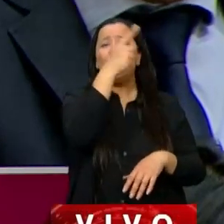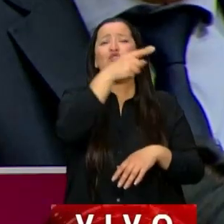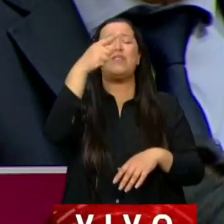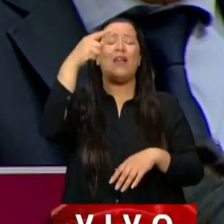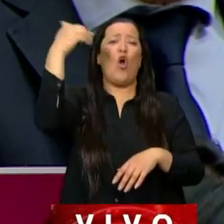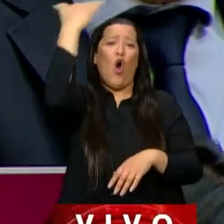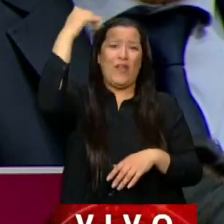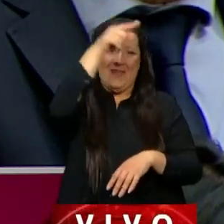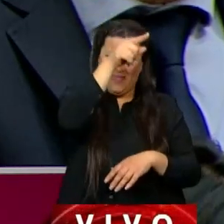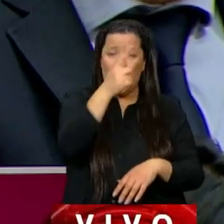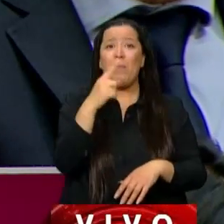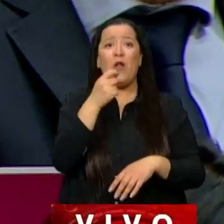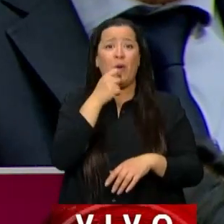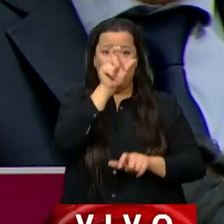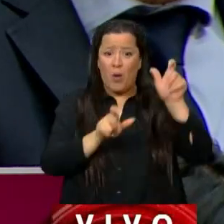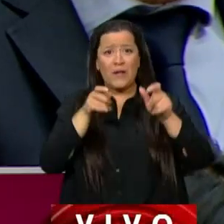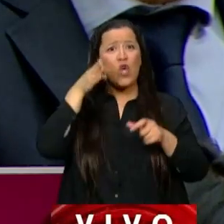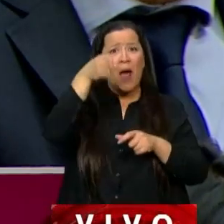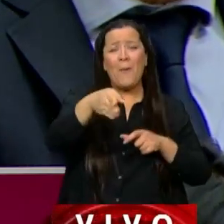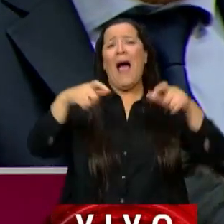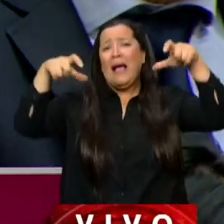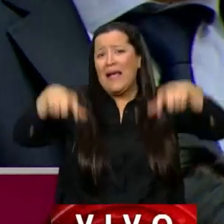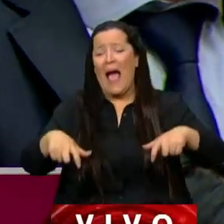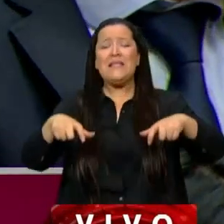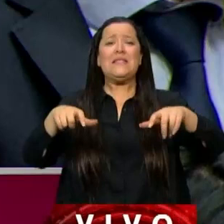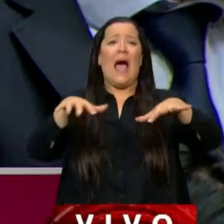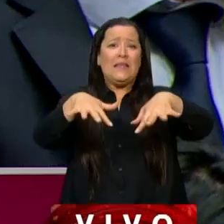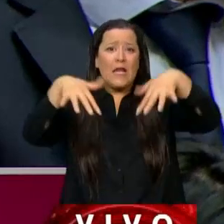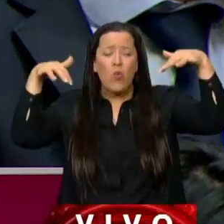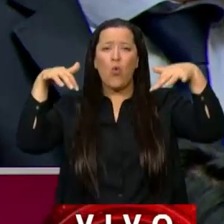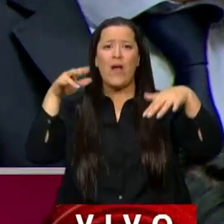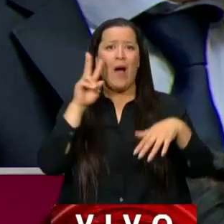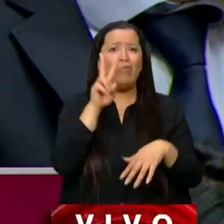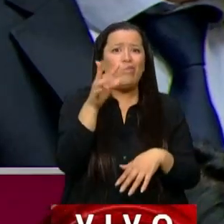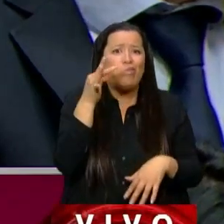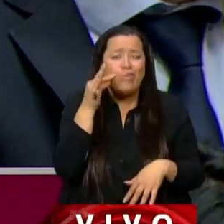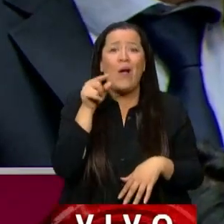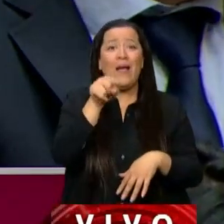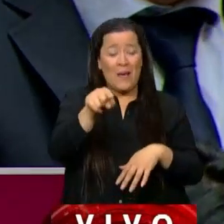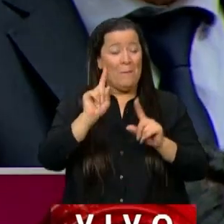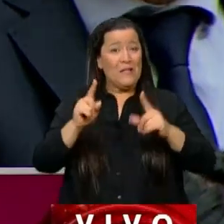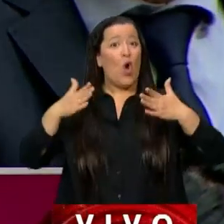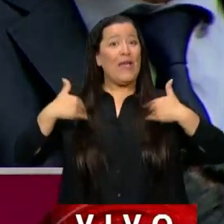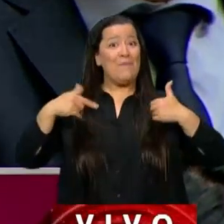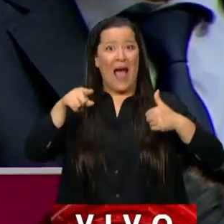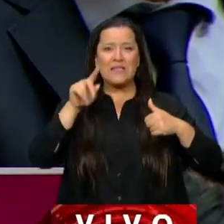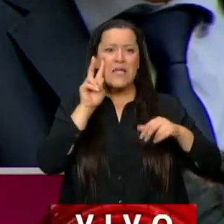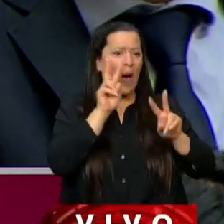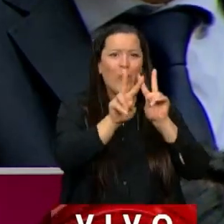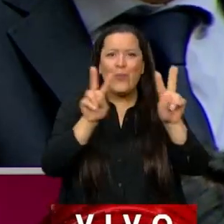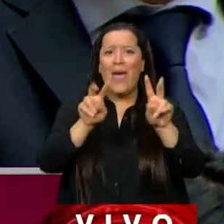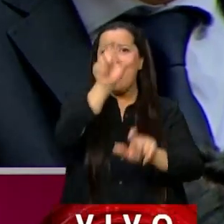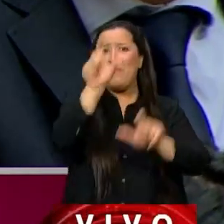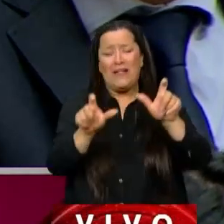Quienes vamos a la cancha y vamos a las tribunas, podíamos ver en esa cancha de Gimnasia que la gente